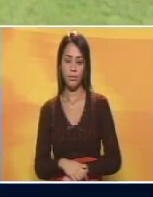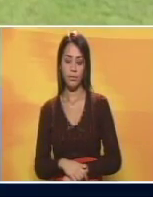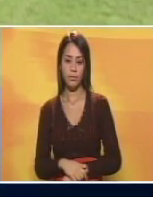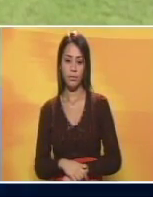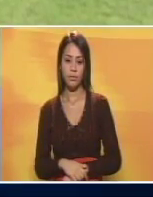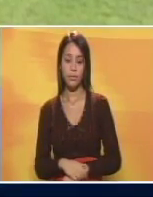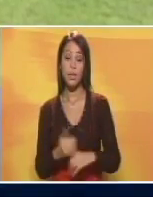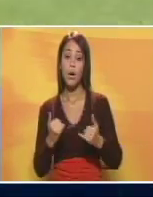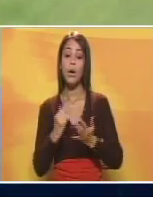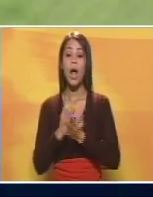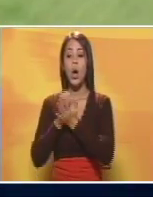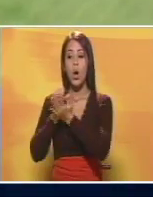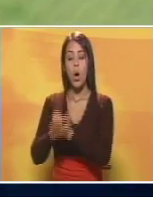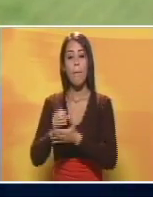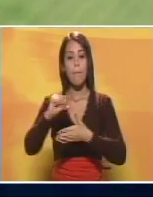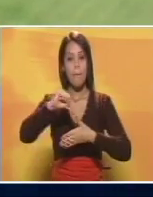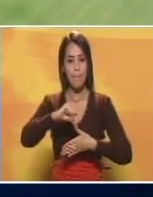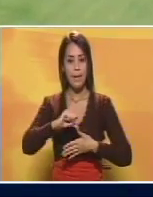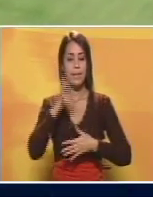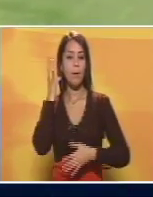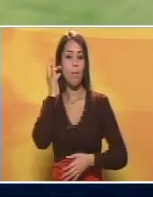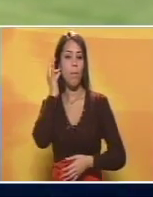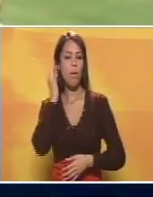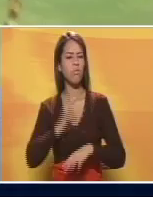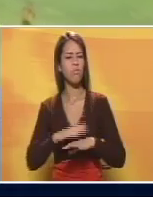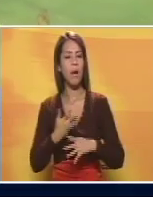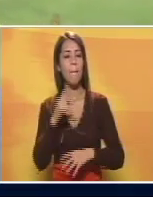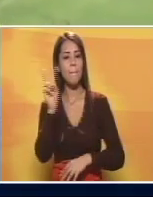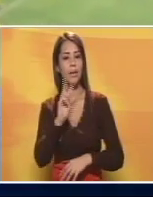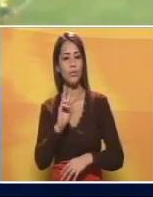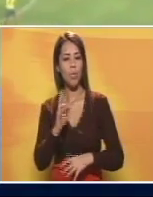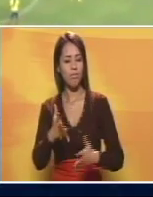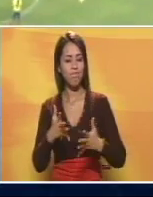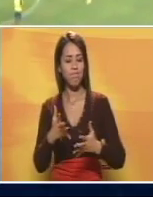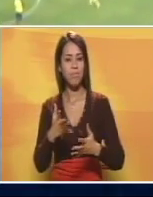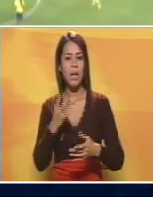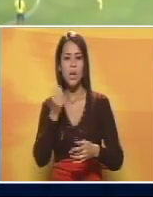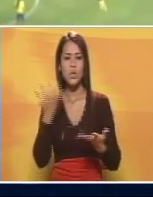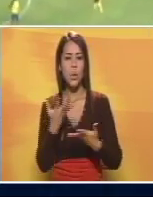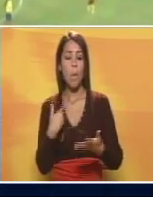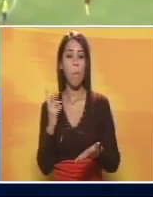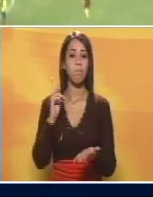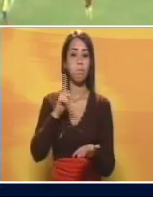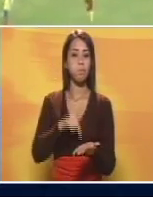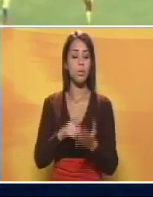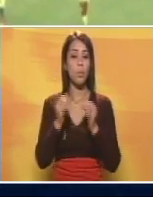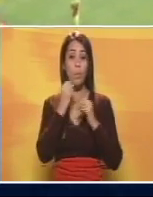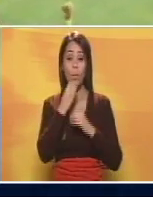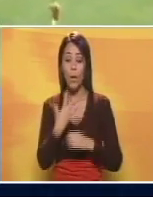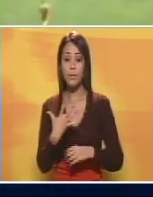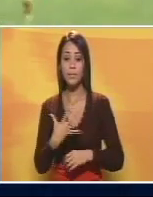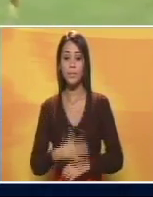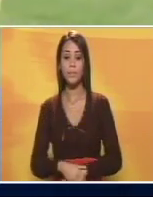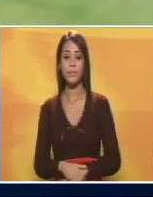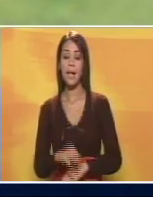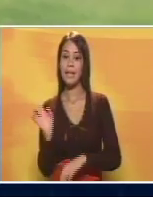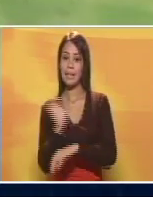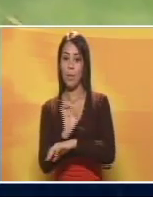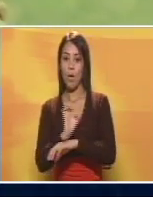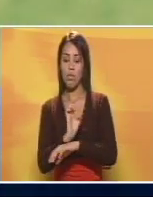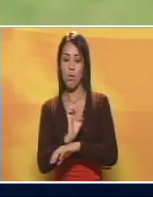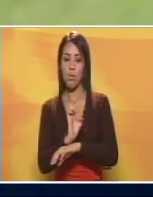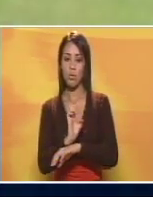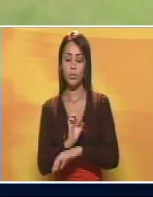Pasamos a la Copa América Femenina porque Venezuela comenzó con el pie derecho el torneo tras una victoria con lo justo ante Ecuador en